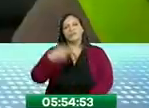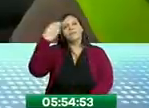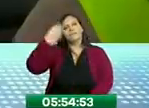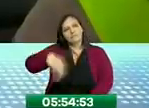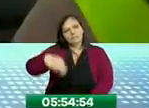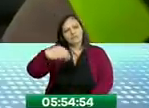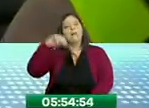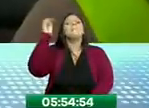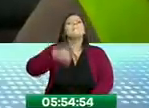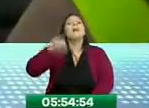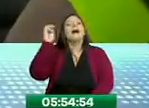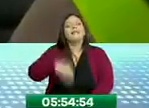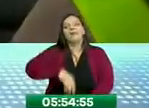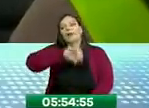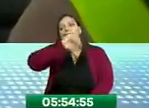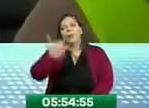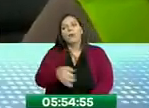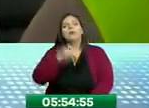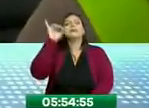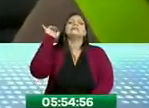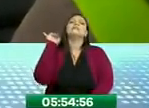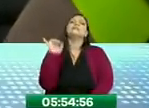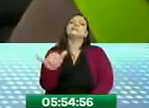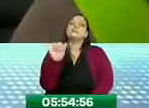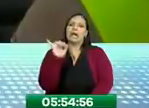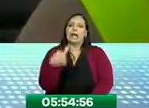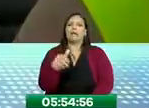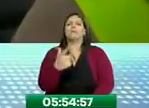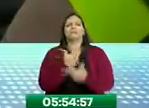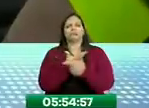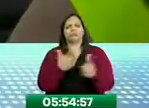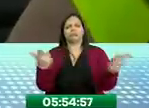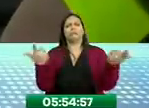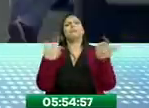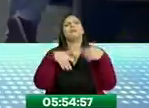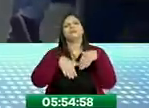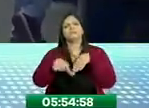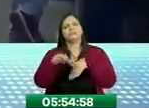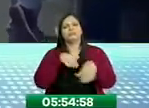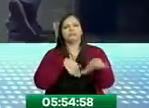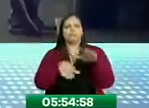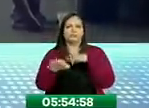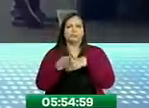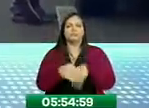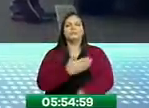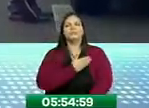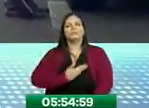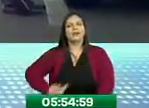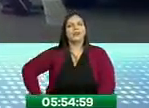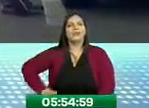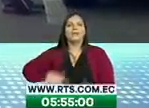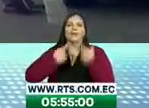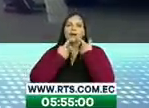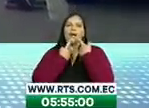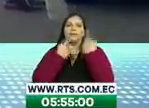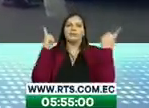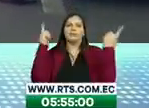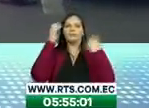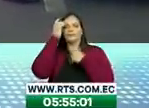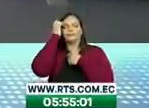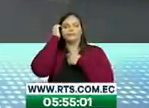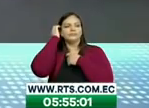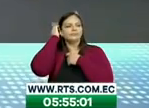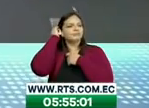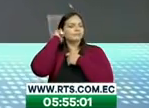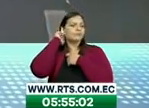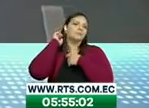sábado. Eso es a priori lo que ha manifestado el presidente de la República a propósito de este estado